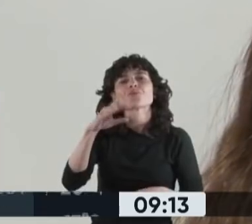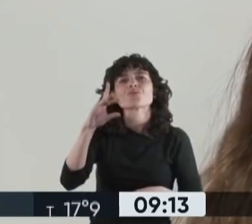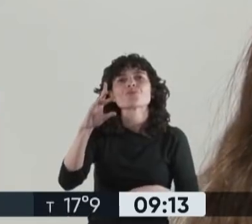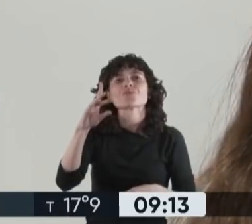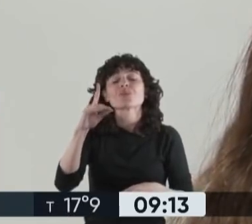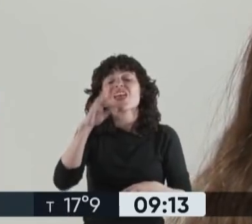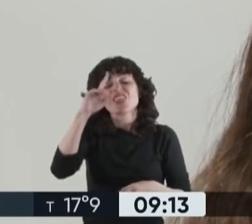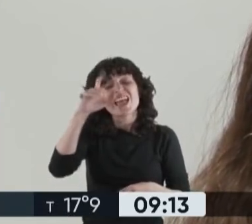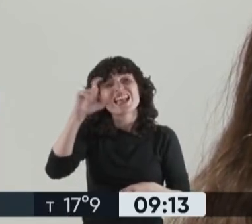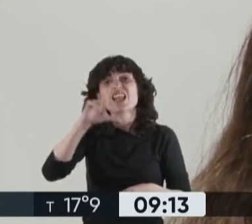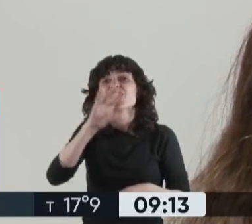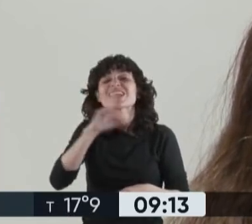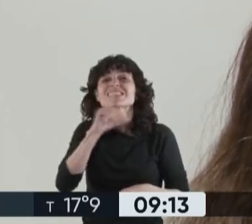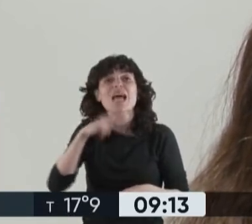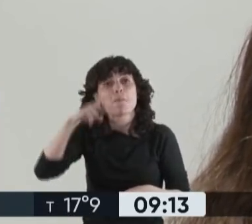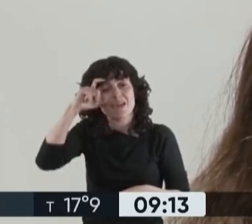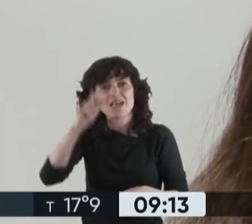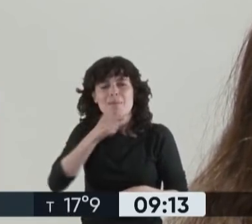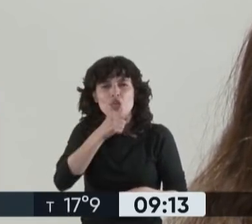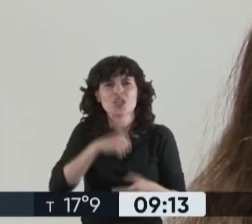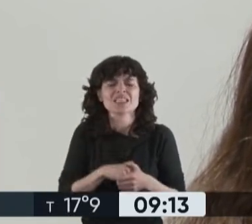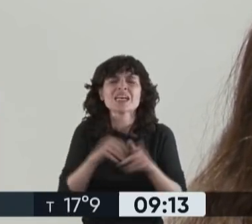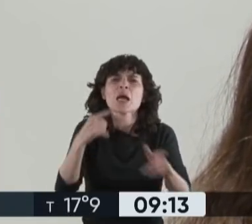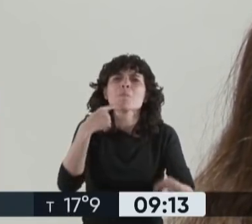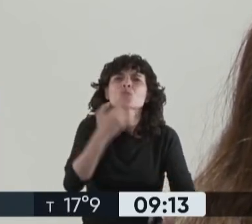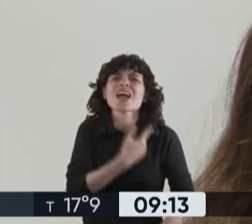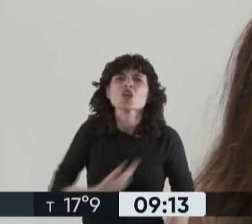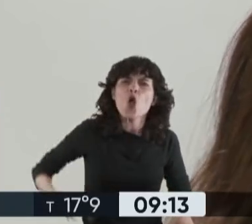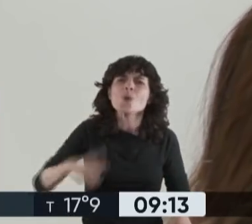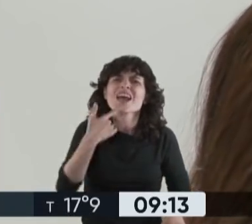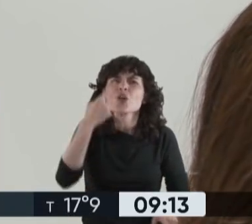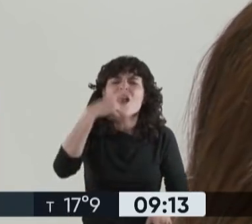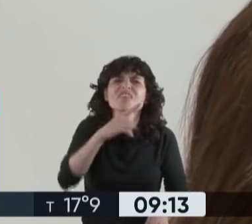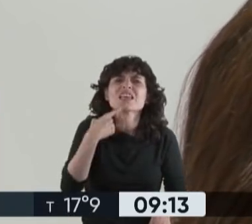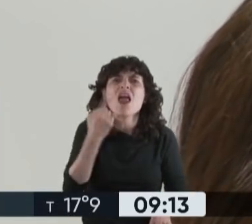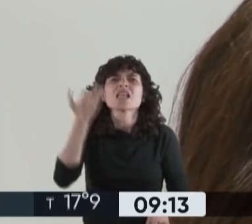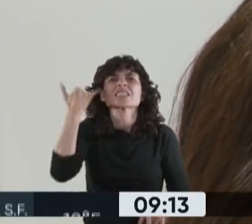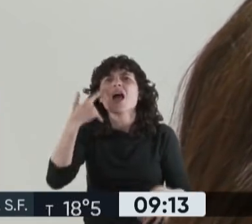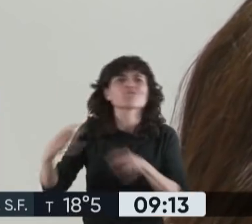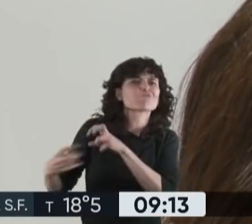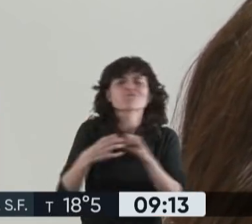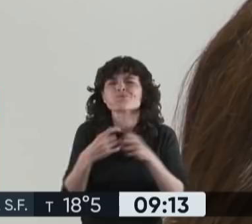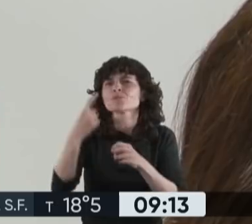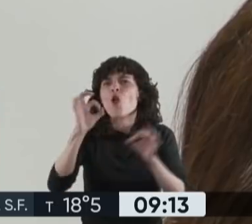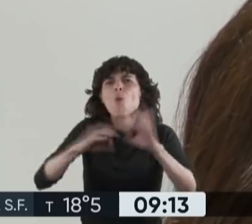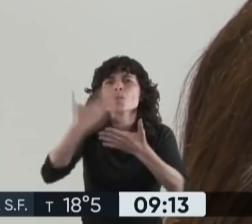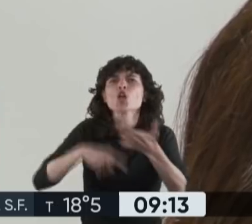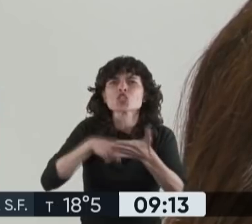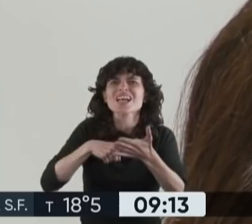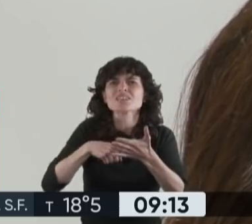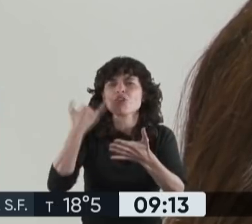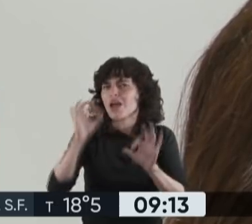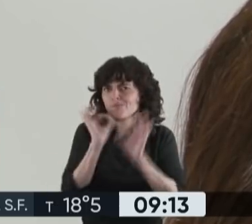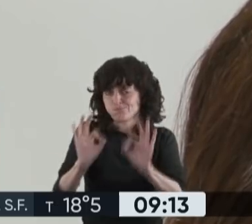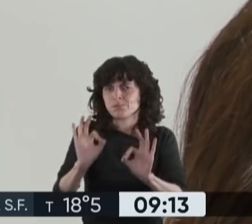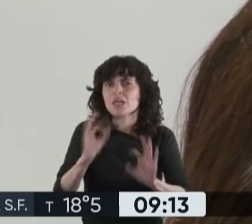estás? Te quería preguntar si el gobierno o el Poder Ejecutivo quedó conforme con la negociación final, el proyecto final que